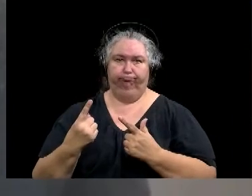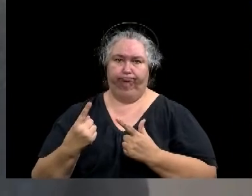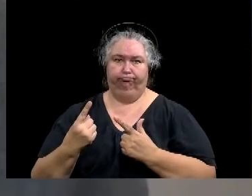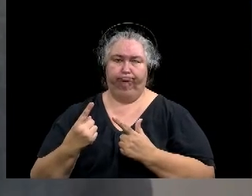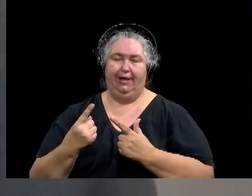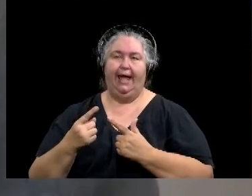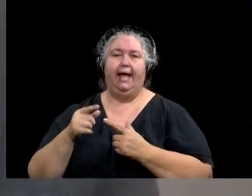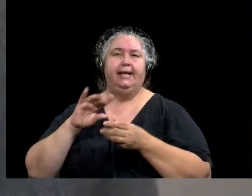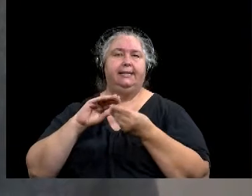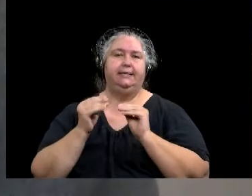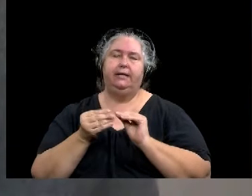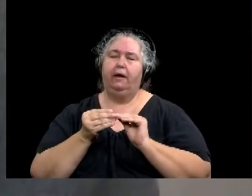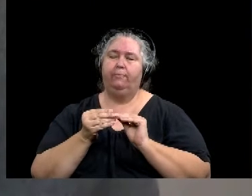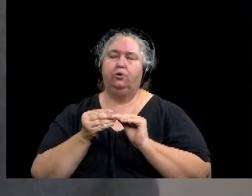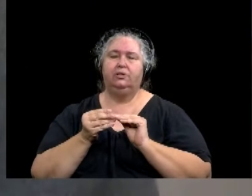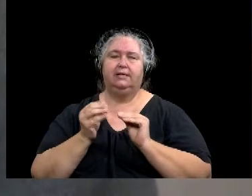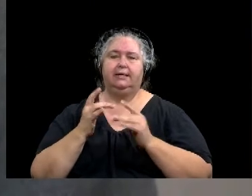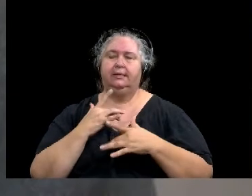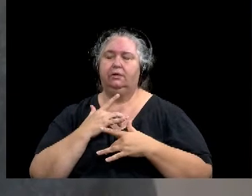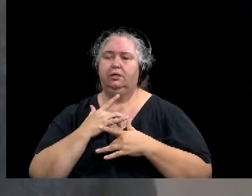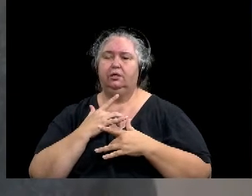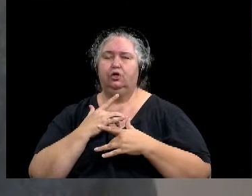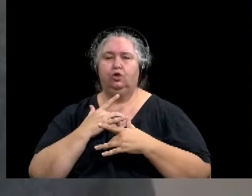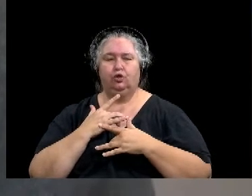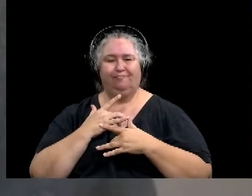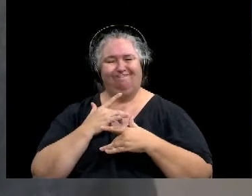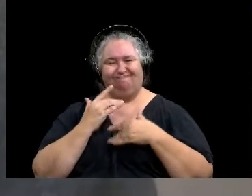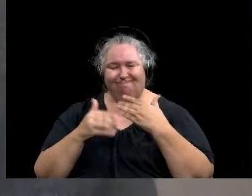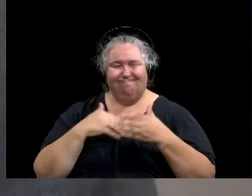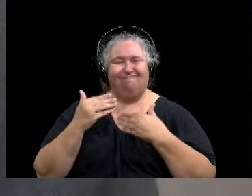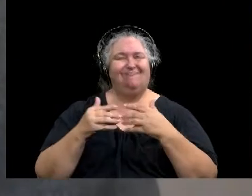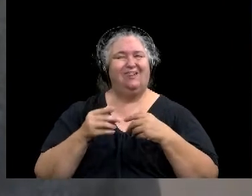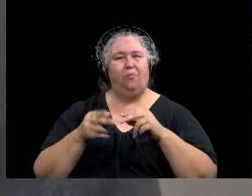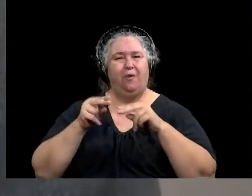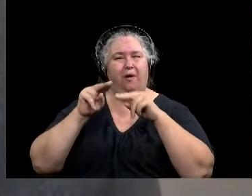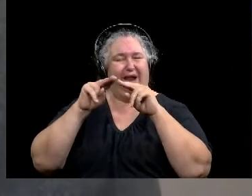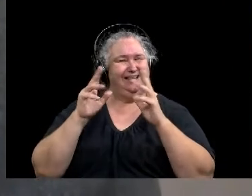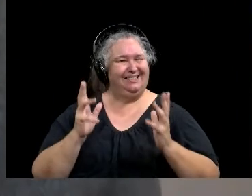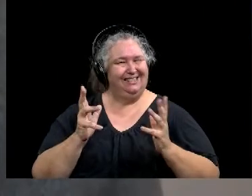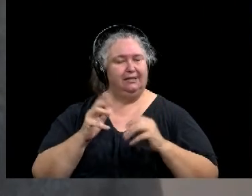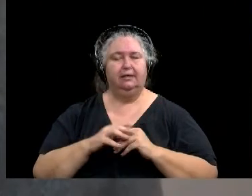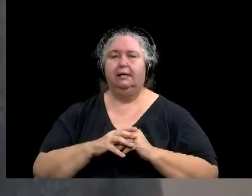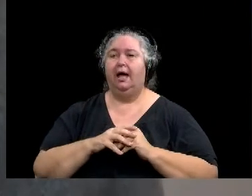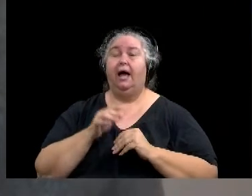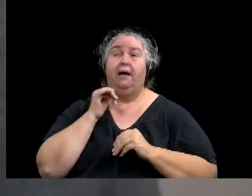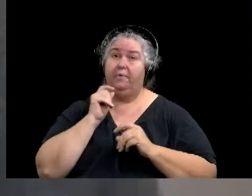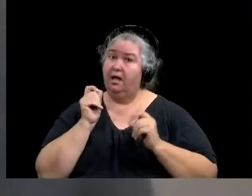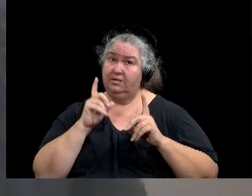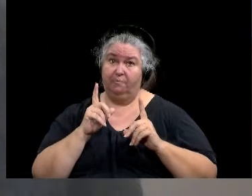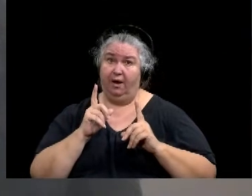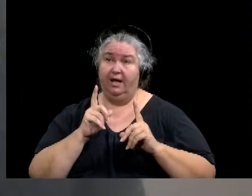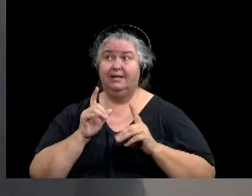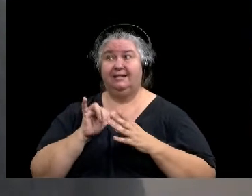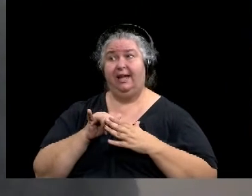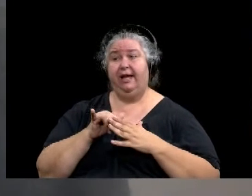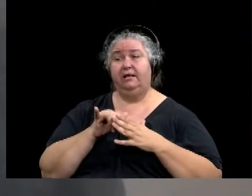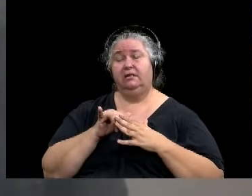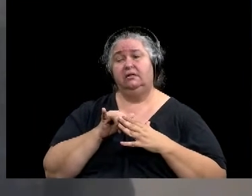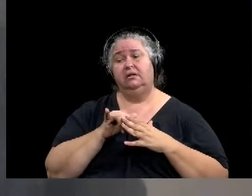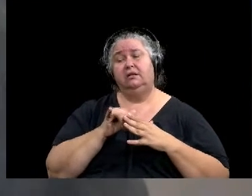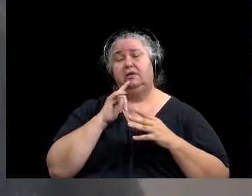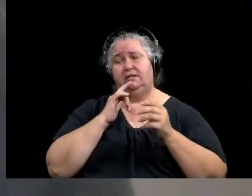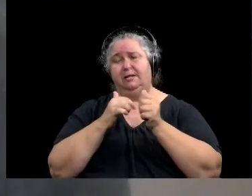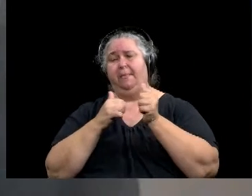100 casos más cada día las al día de hoy sin sorprenderte